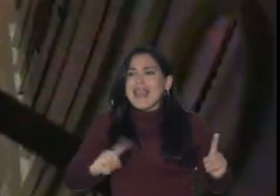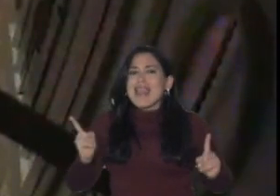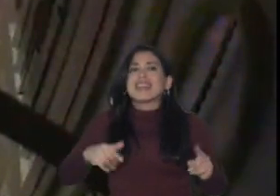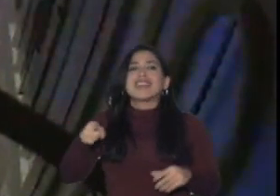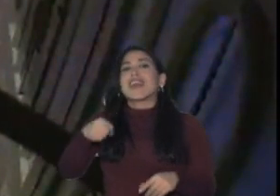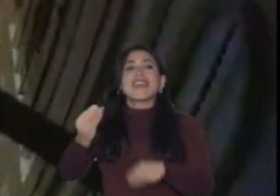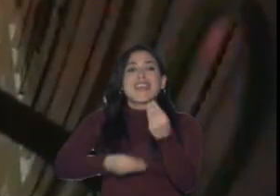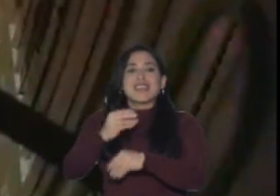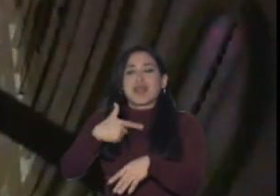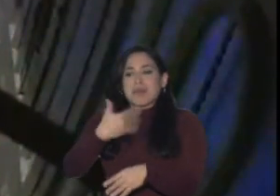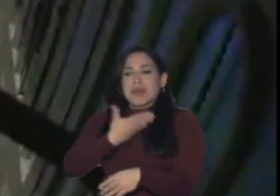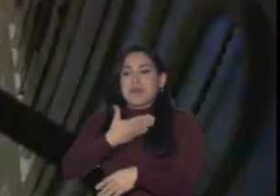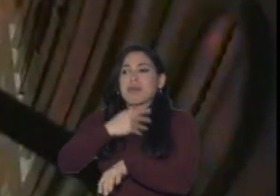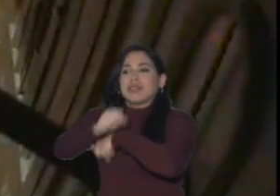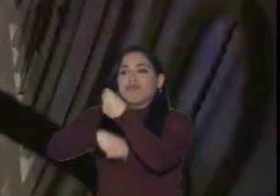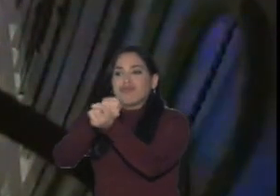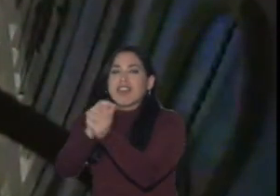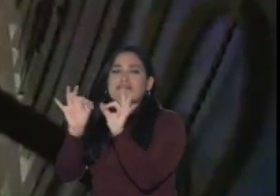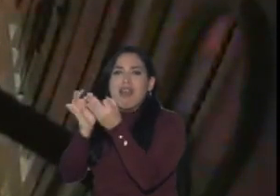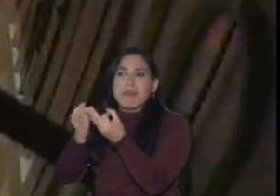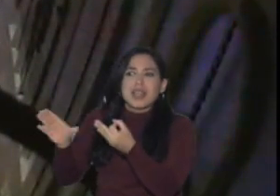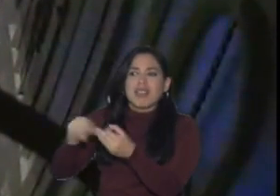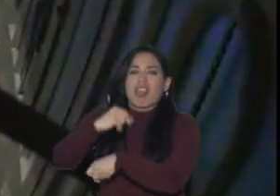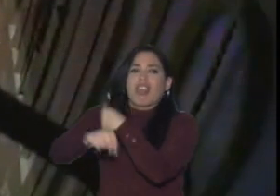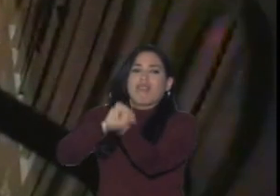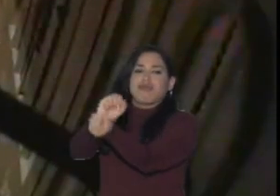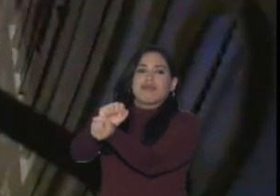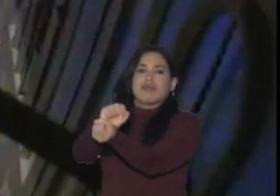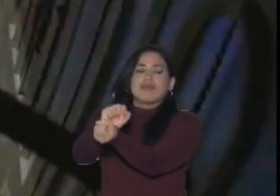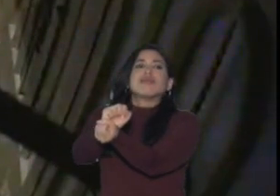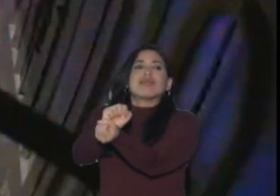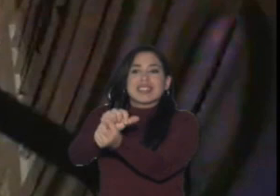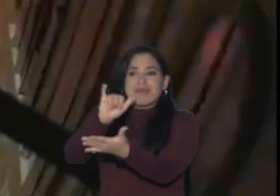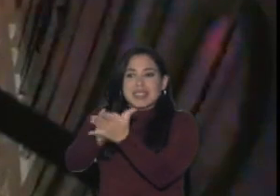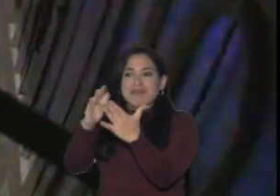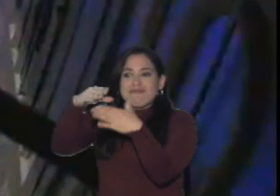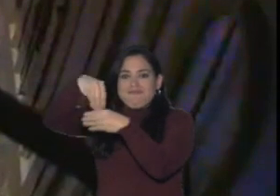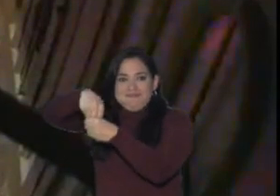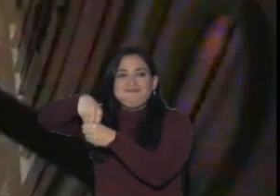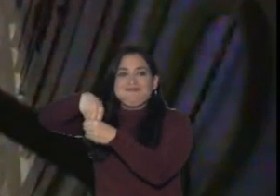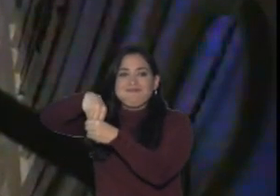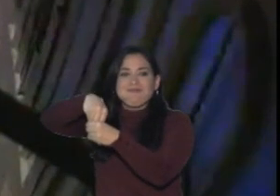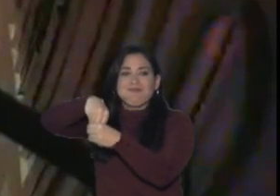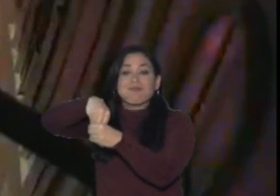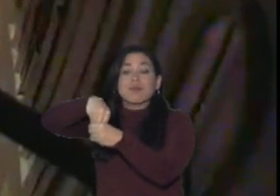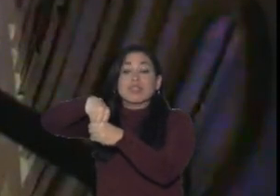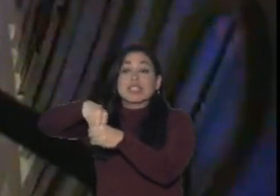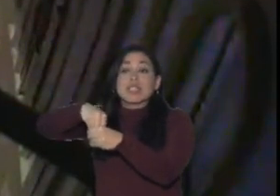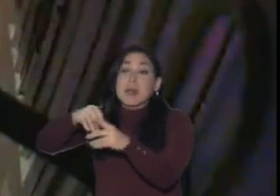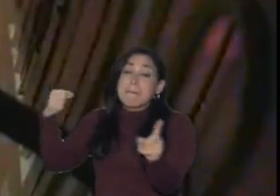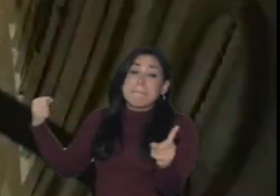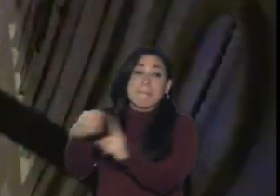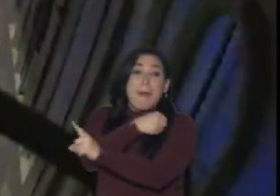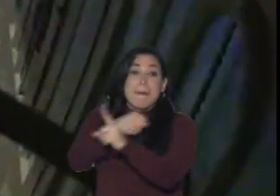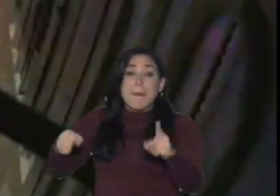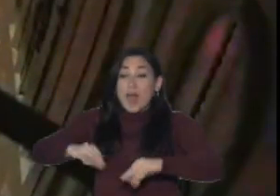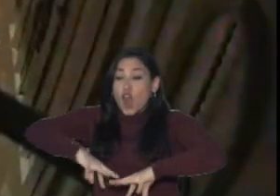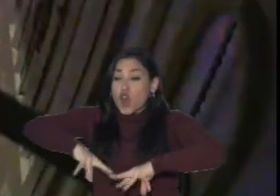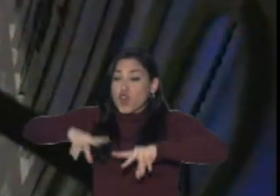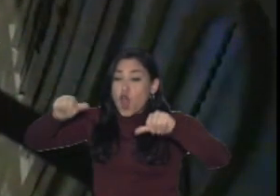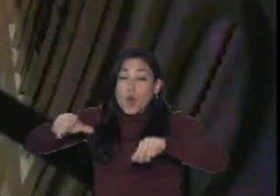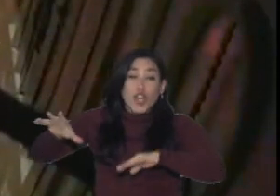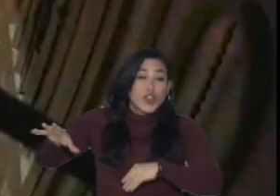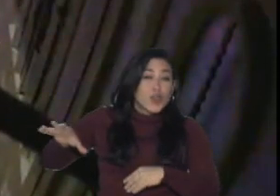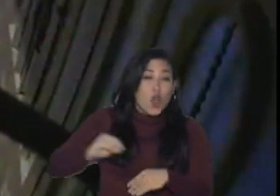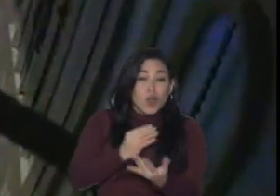amarraron a mi mamá, a mi familia, en el lugar donde me encontraba. Nos golpearon, se llevaron toda la plata